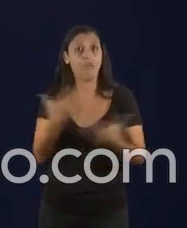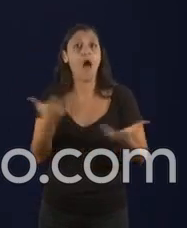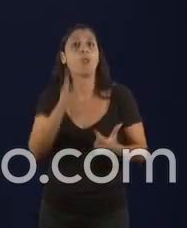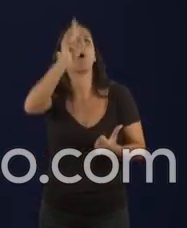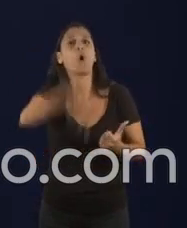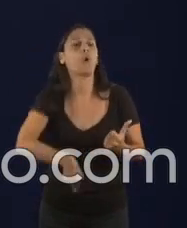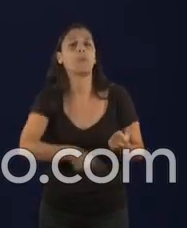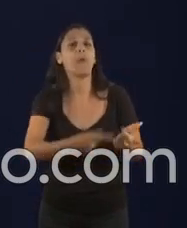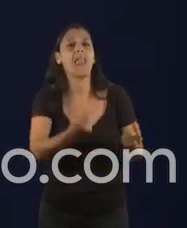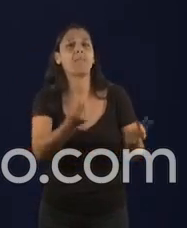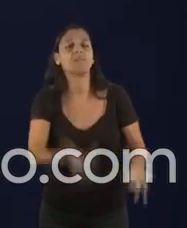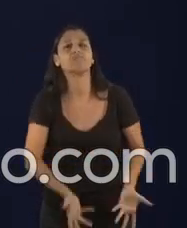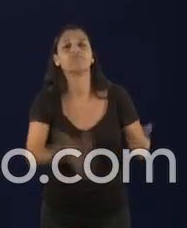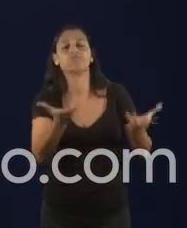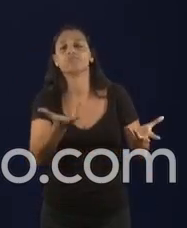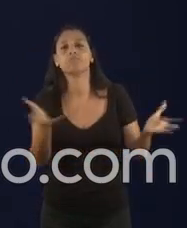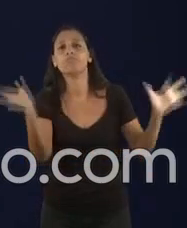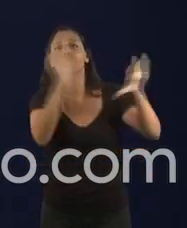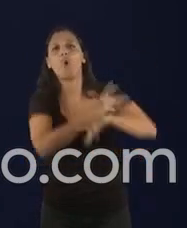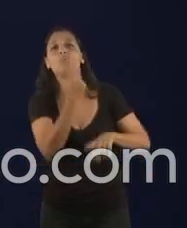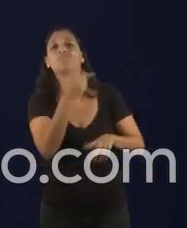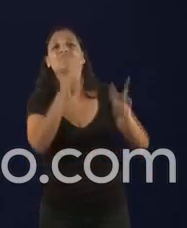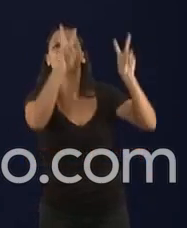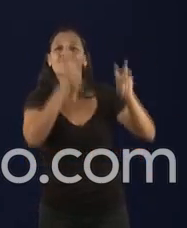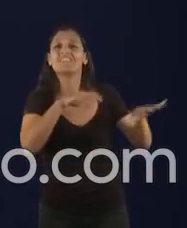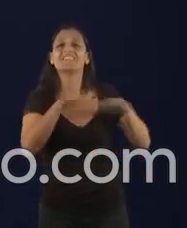ajustes en algún caso puntual puntual como este